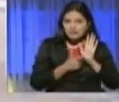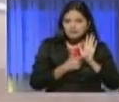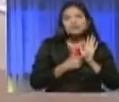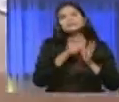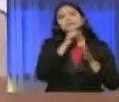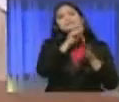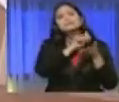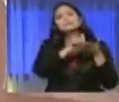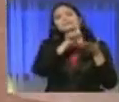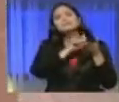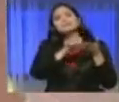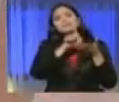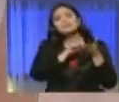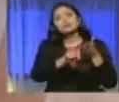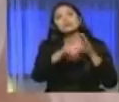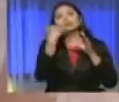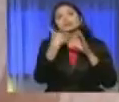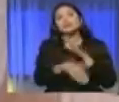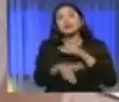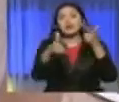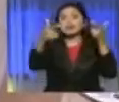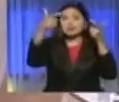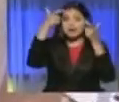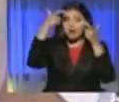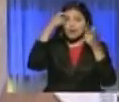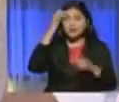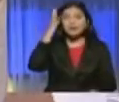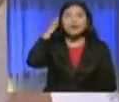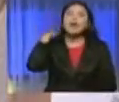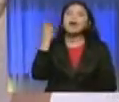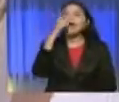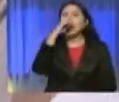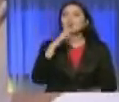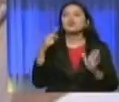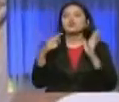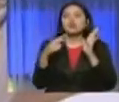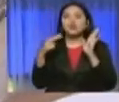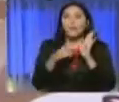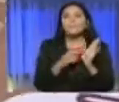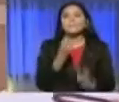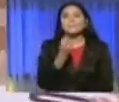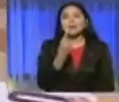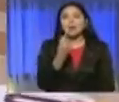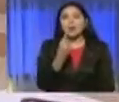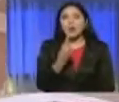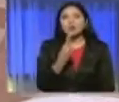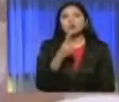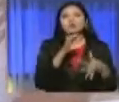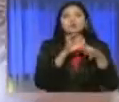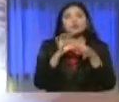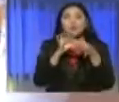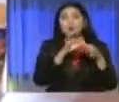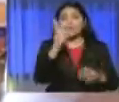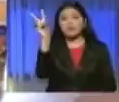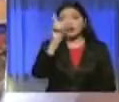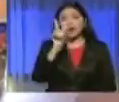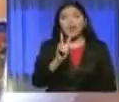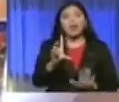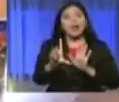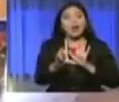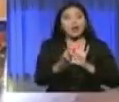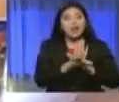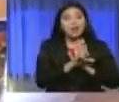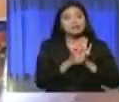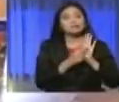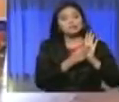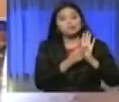escrita y promulgada por nuestro comandante Hugo Chávez en el año 2011, la ley soberana de Venezuela, la ley que marca